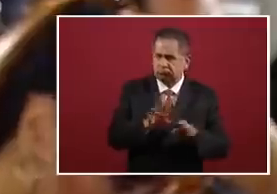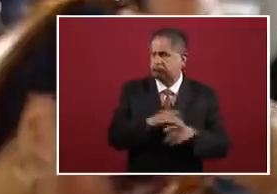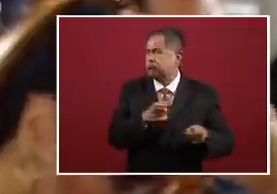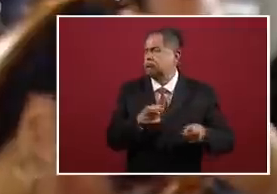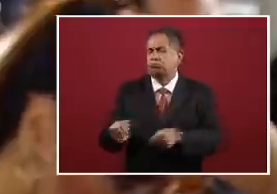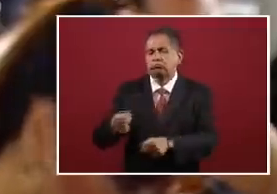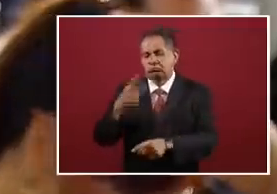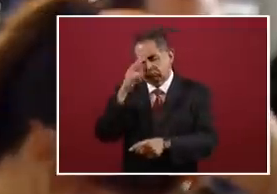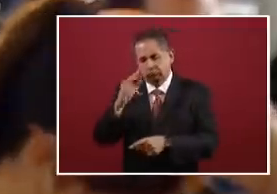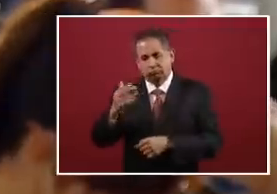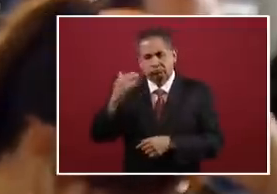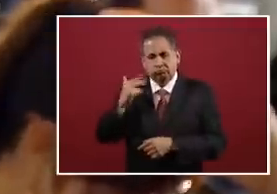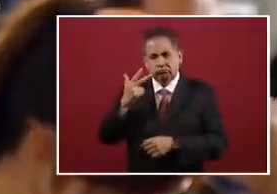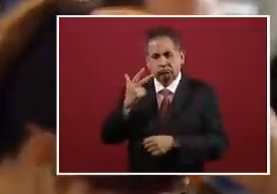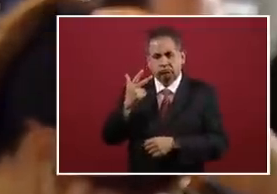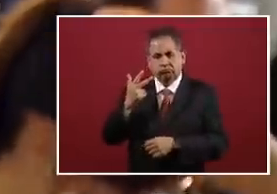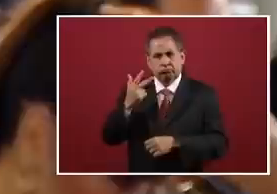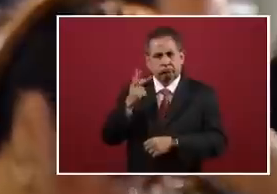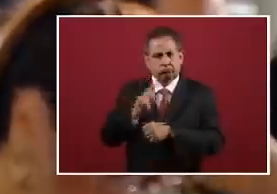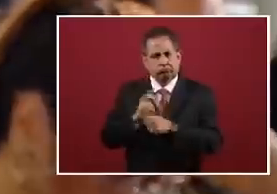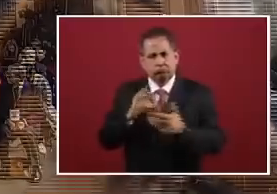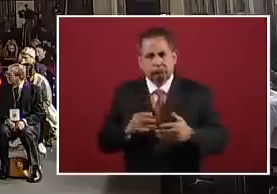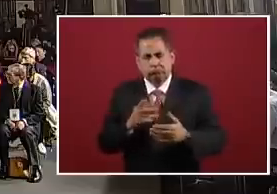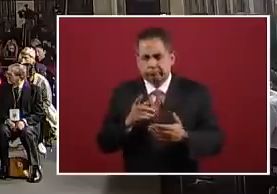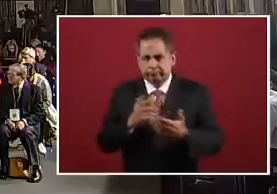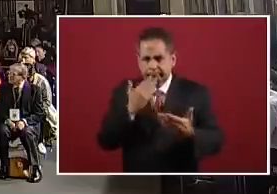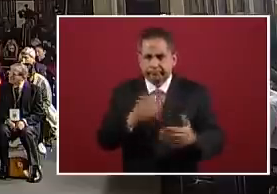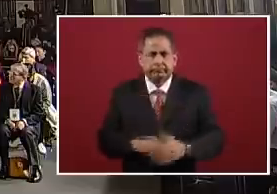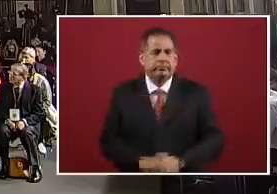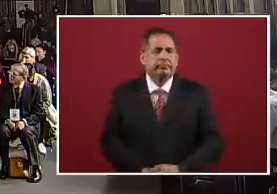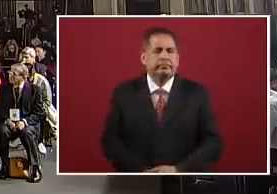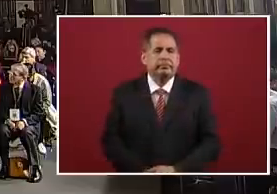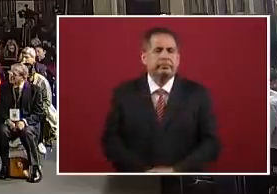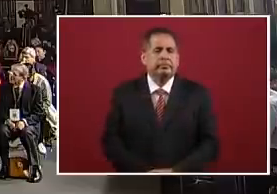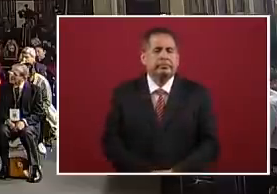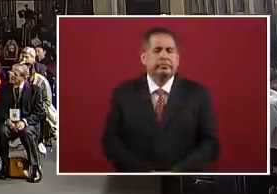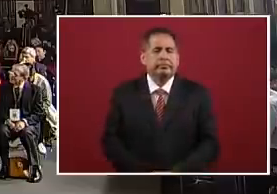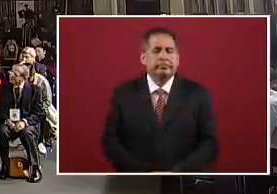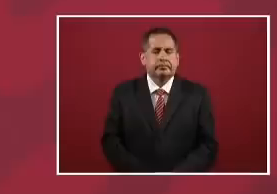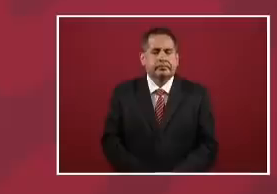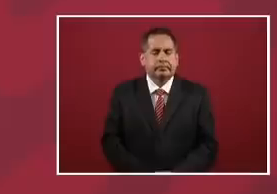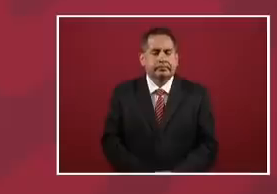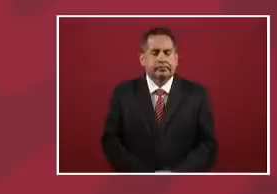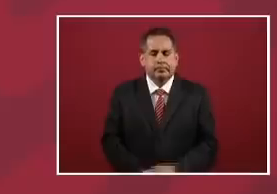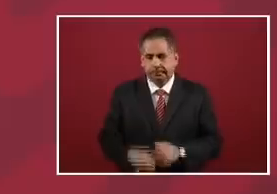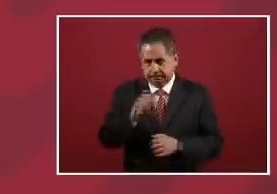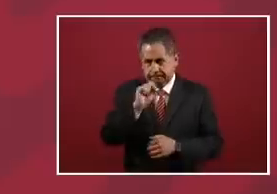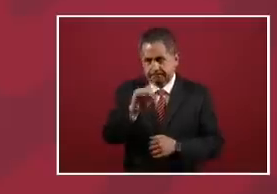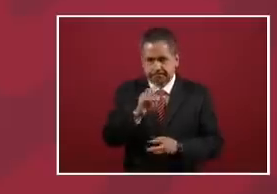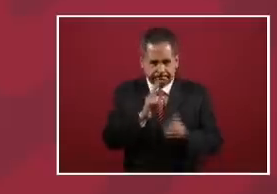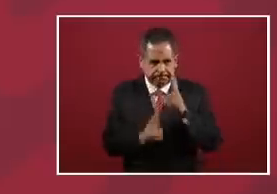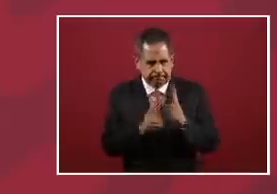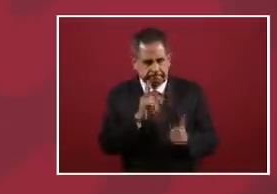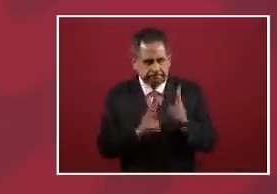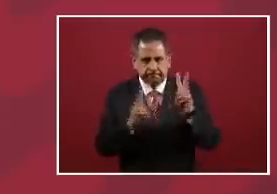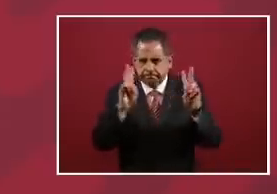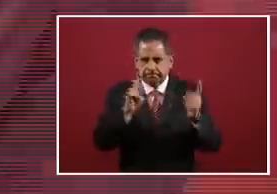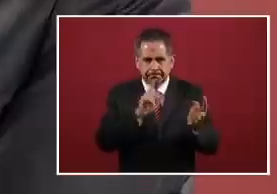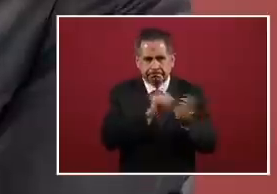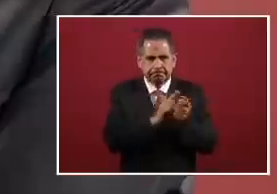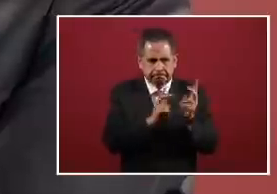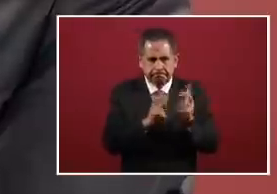los pasados días. Y ahorita le hago mi segunda pregunta. Mil gracias. Sí, vamos a tratar esos temas, pero